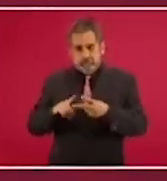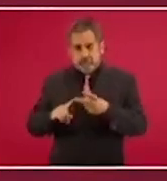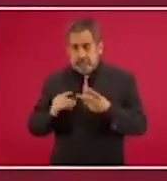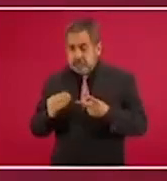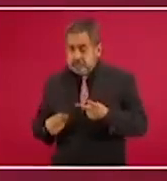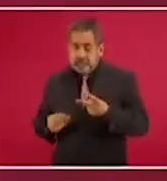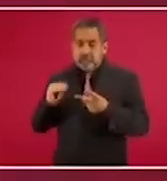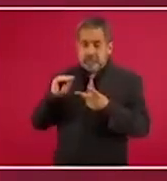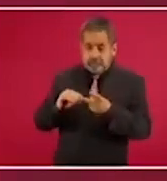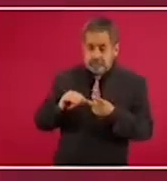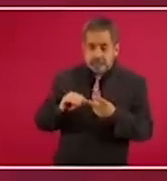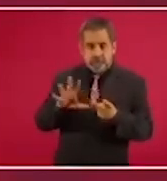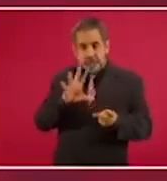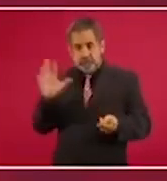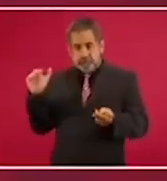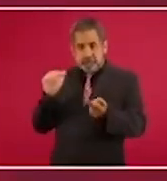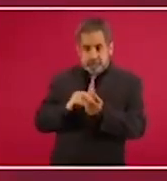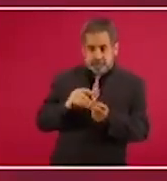con